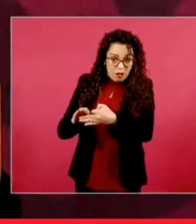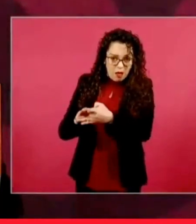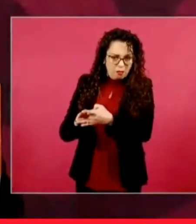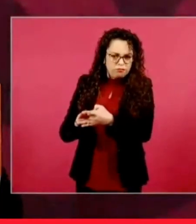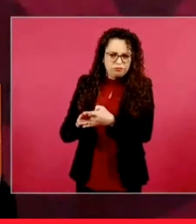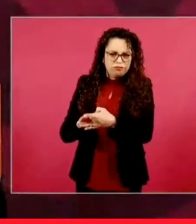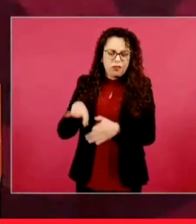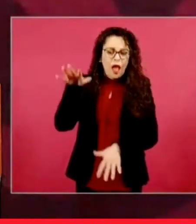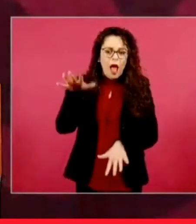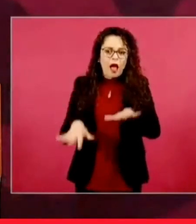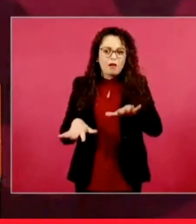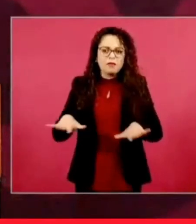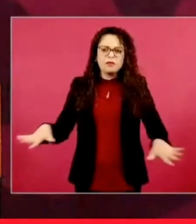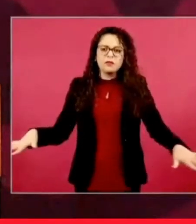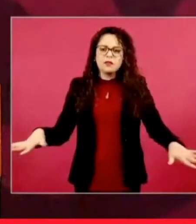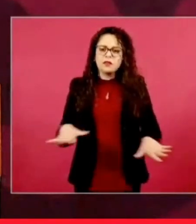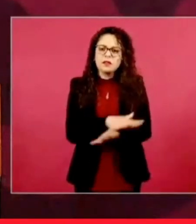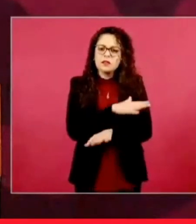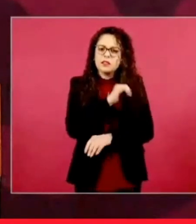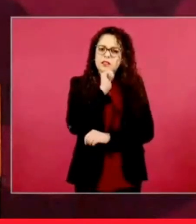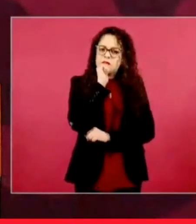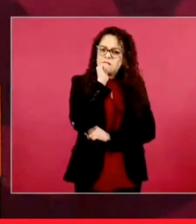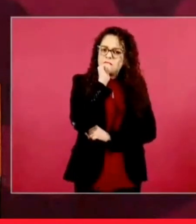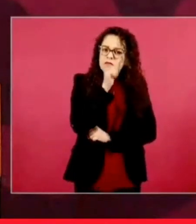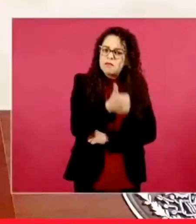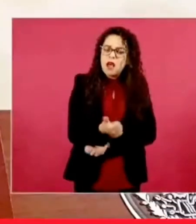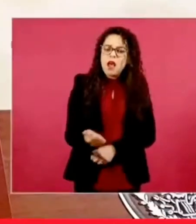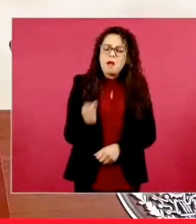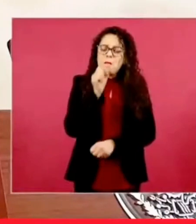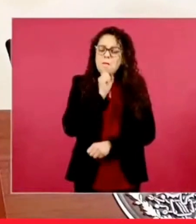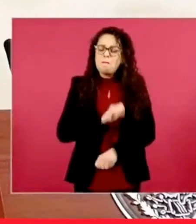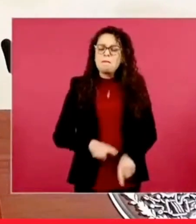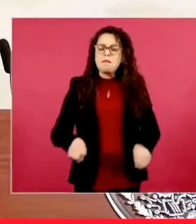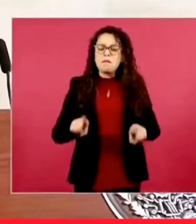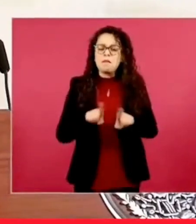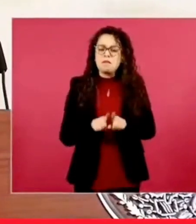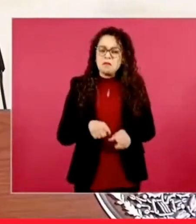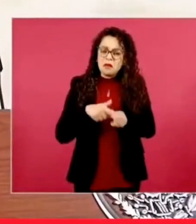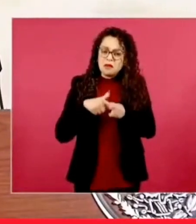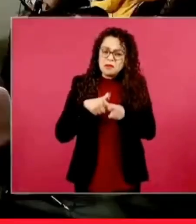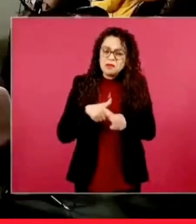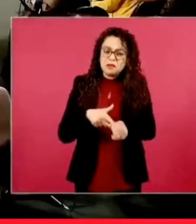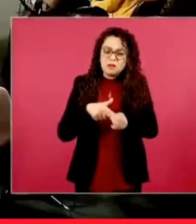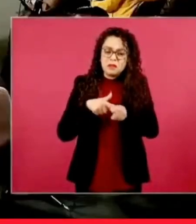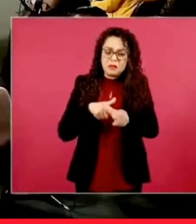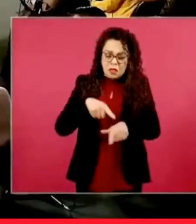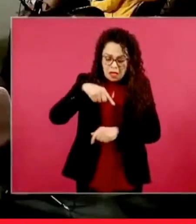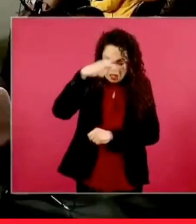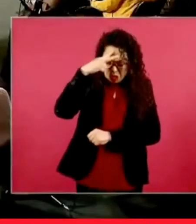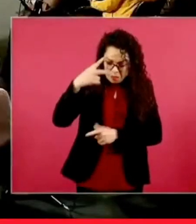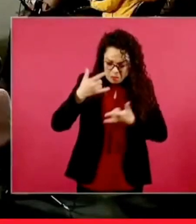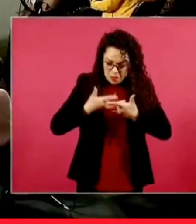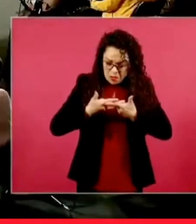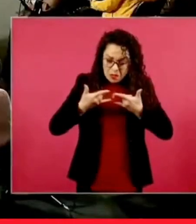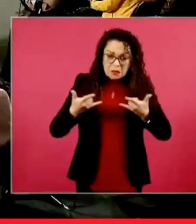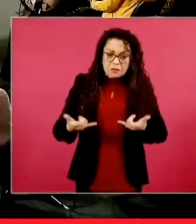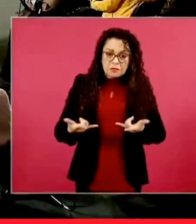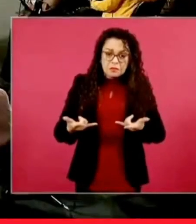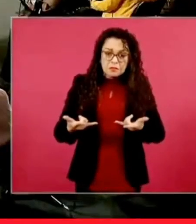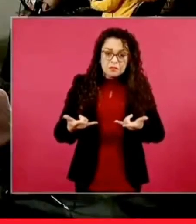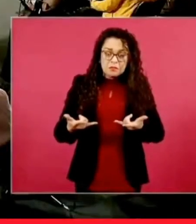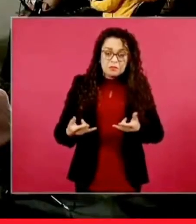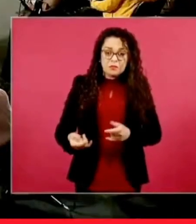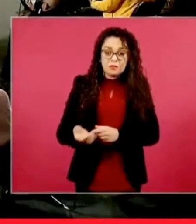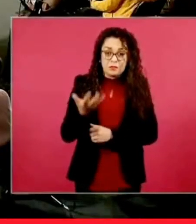cambio. En la historia de México, imagínense cuántos cambios hubieron en los 3